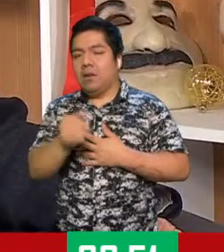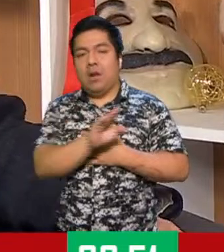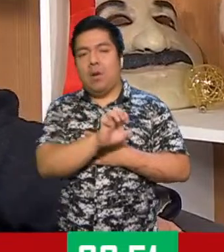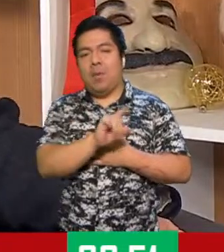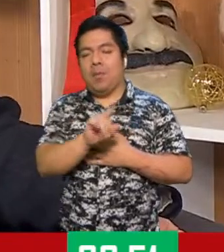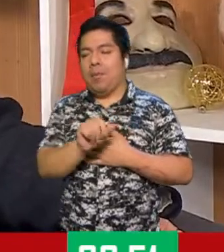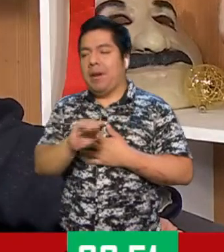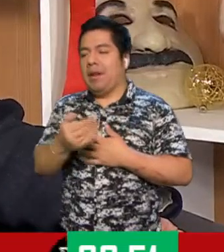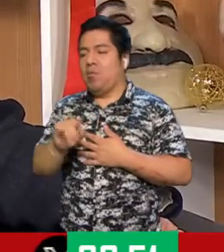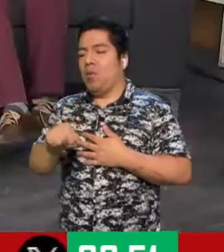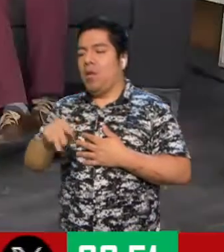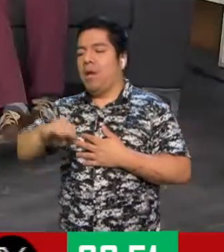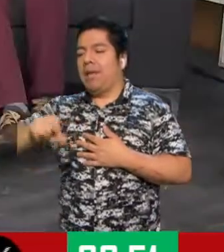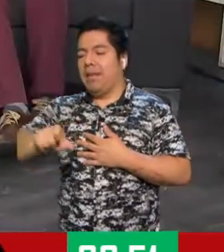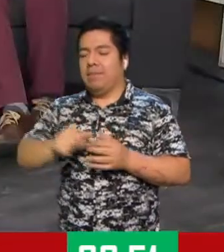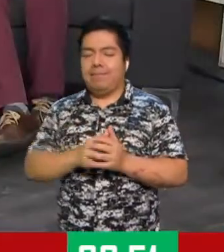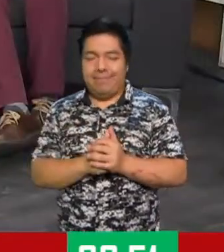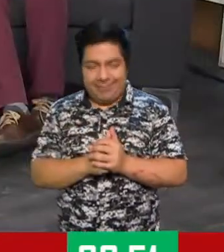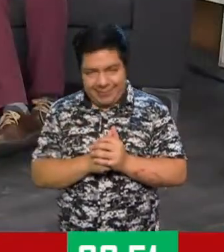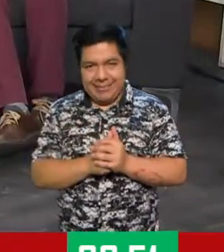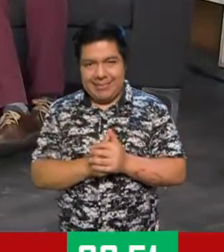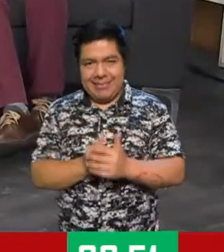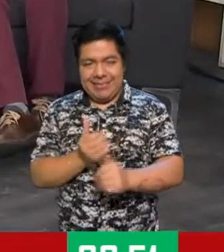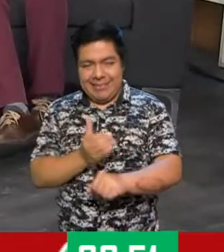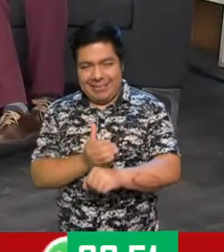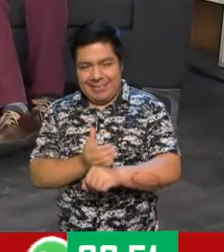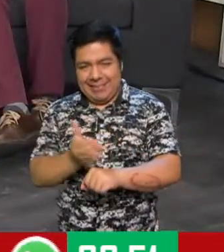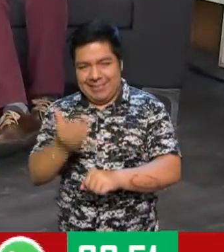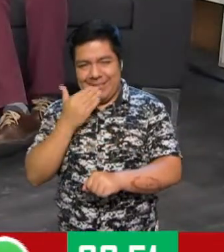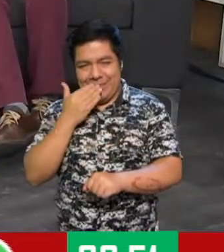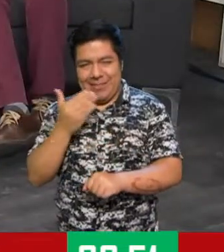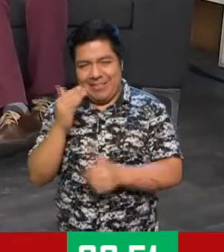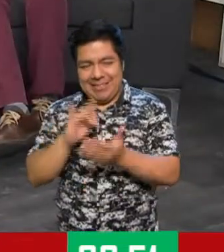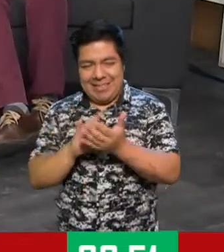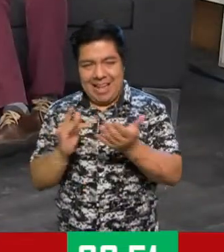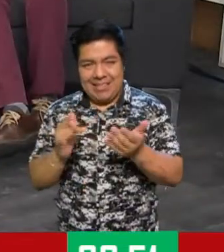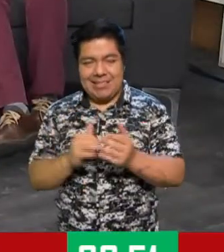roncobluYahoo.com.mx. Muchas gracias, Compañerito, Víctor. muchas thank yous. Clarito como el agua. Oiga,